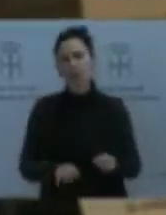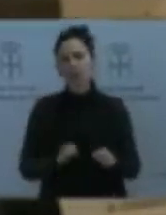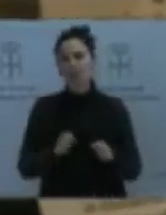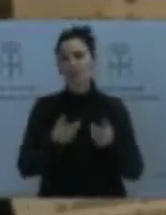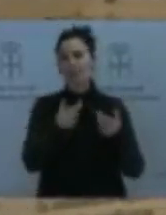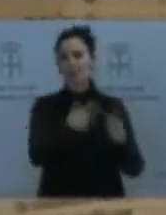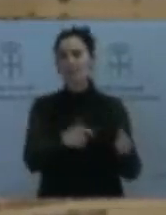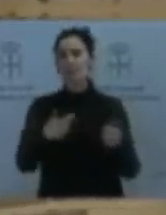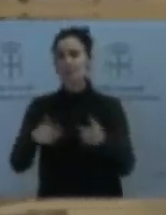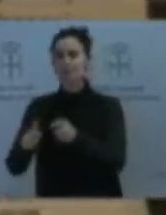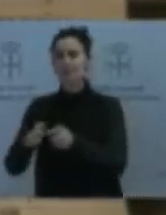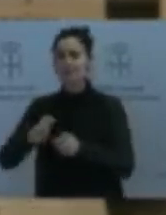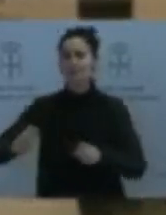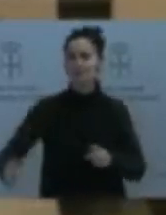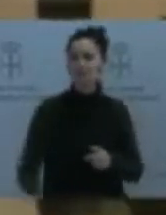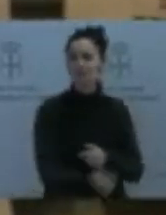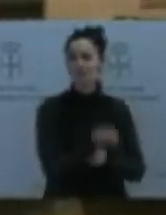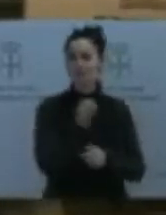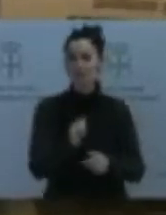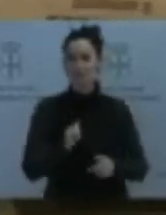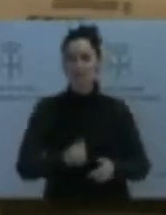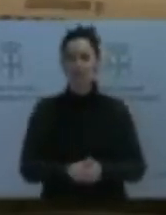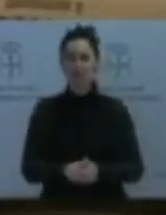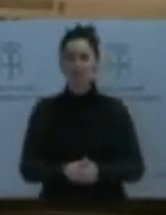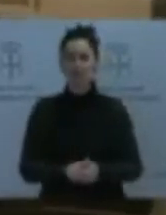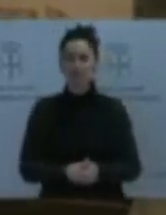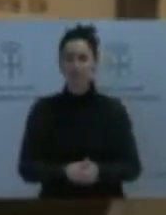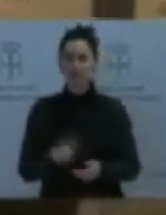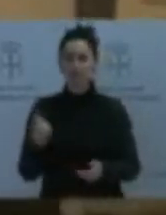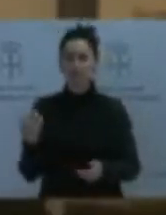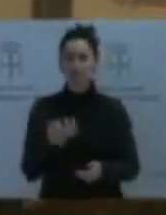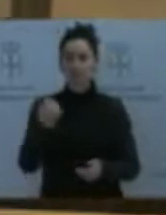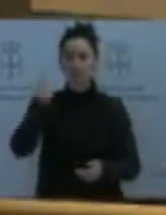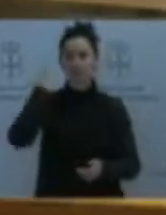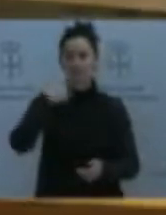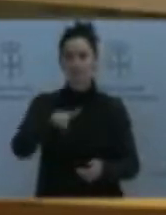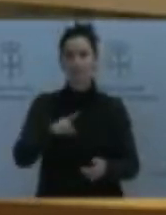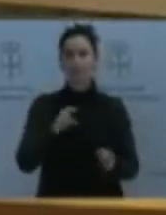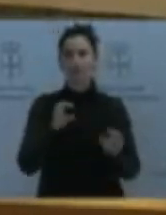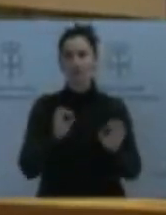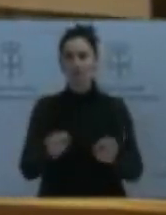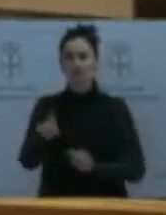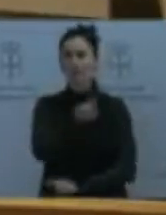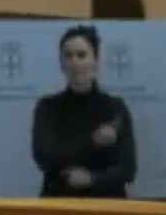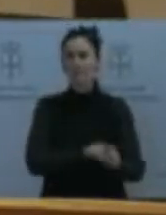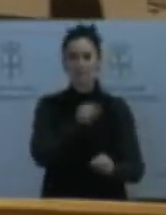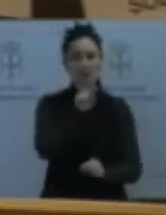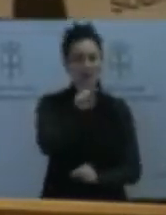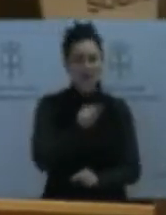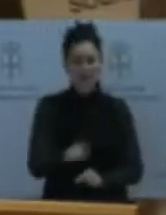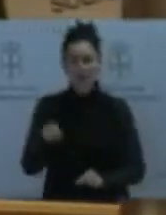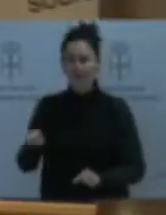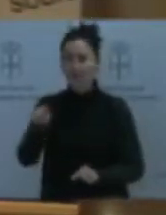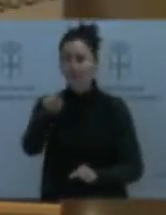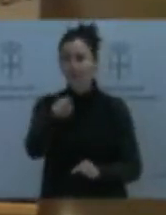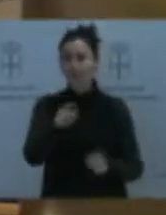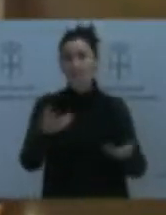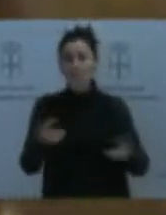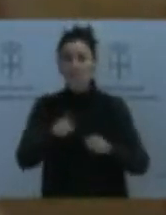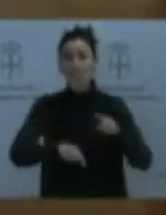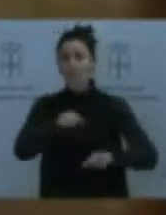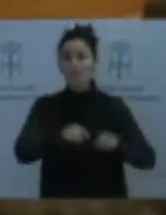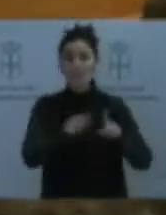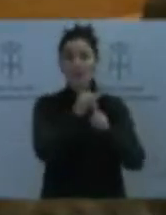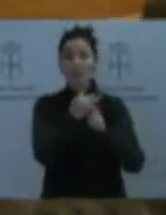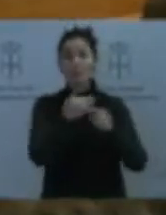ubicar también el problema en cada espacio concreto si es de verdad que queremos afrontarlo. Y también es cierto